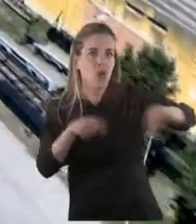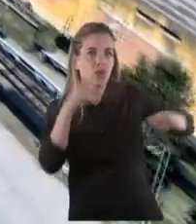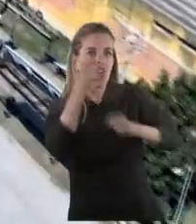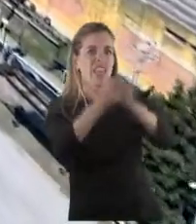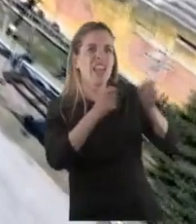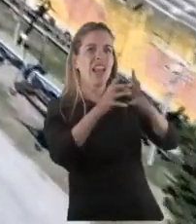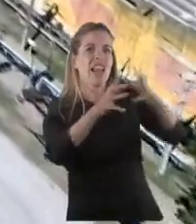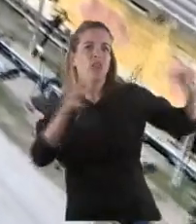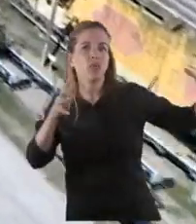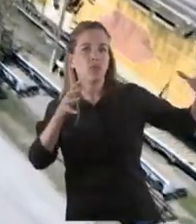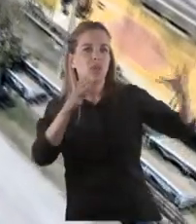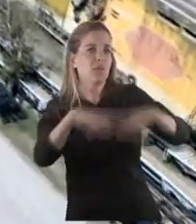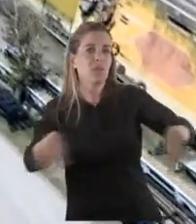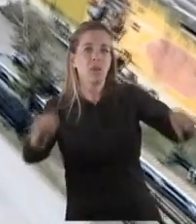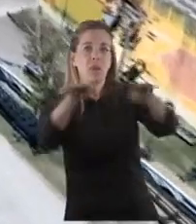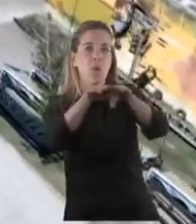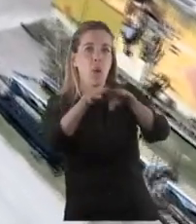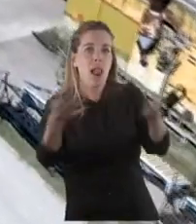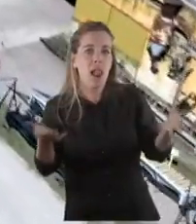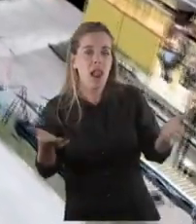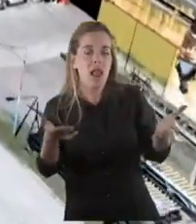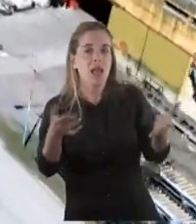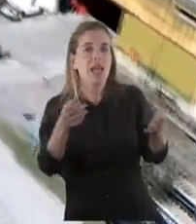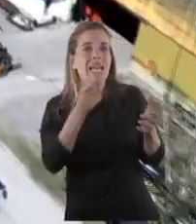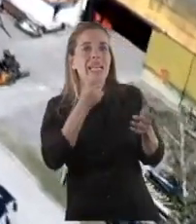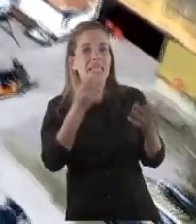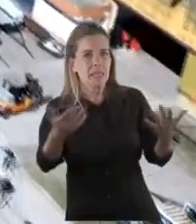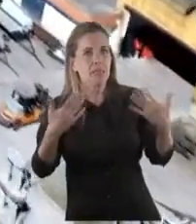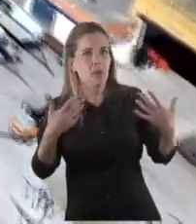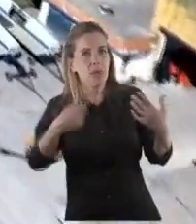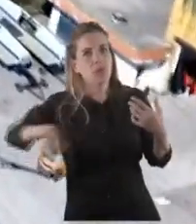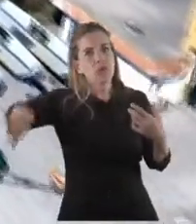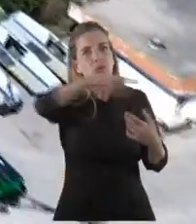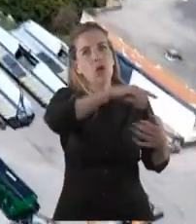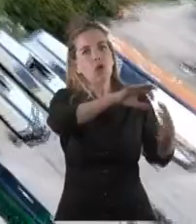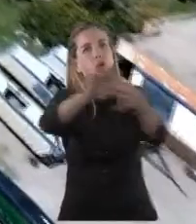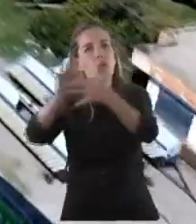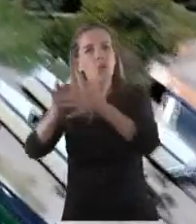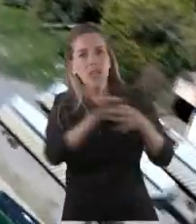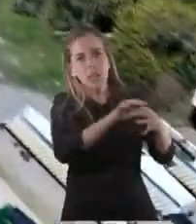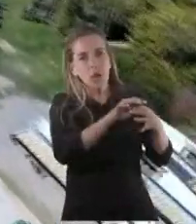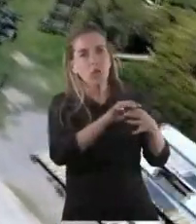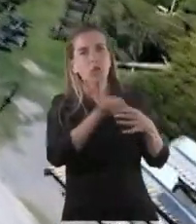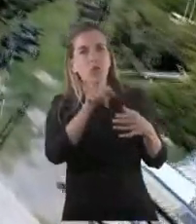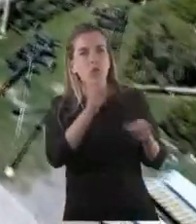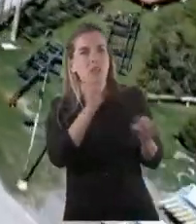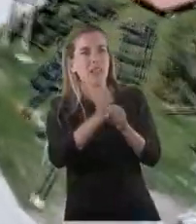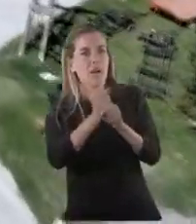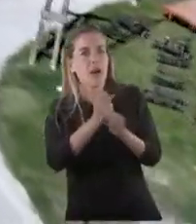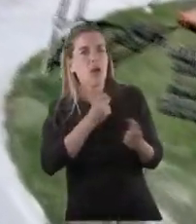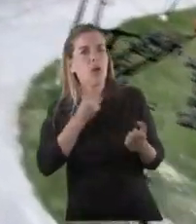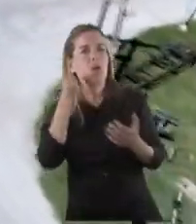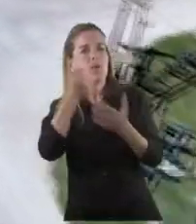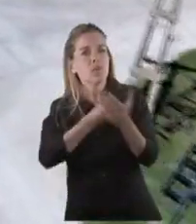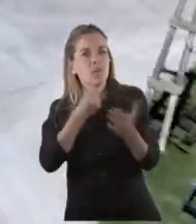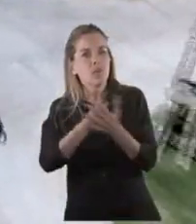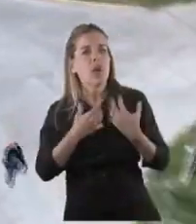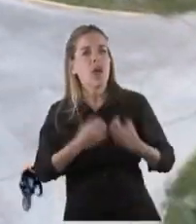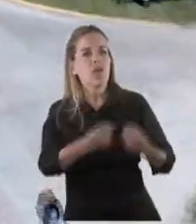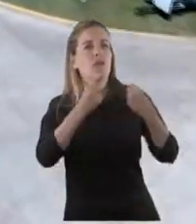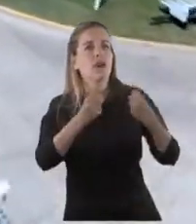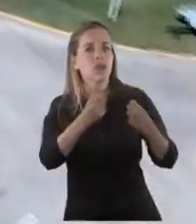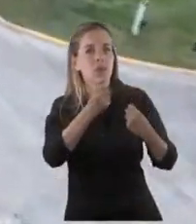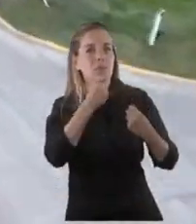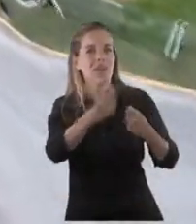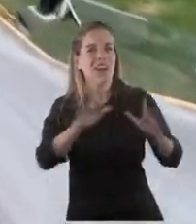Y si podemos mantenernos unidos, va a ser mucho más fácil el esfuerzo. Y si no rompemos